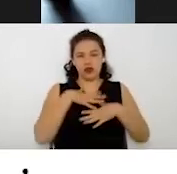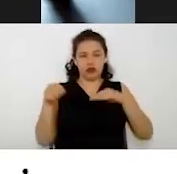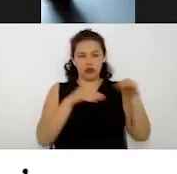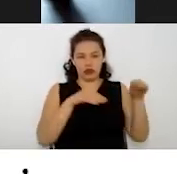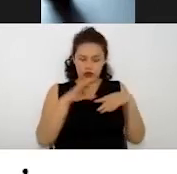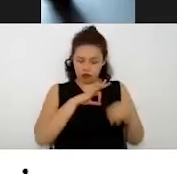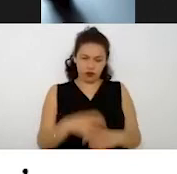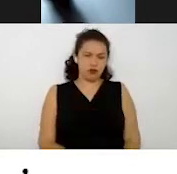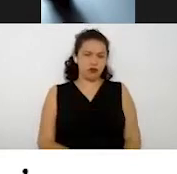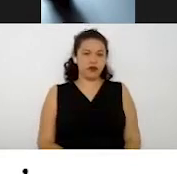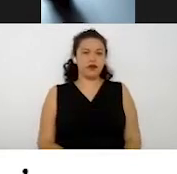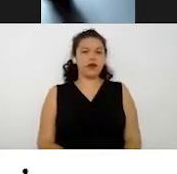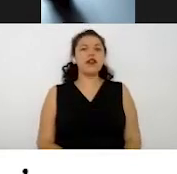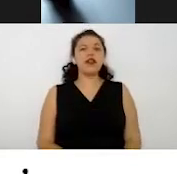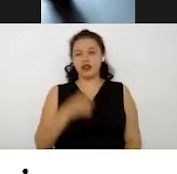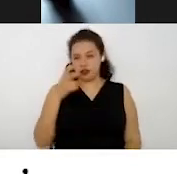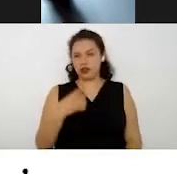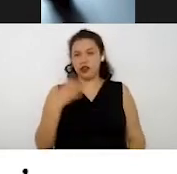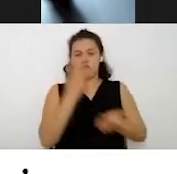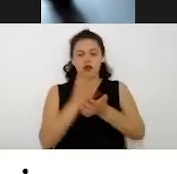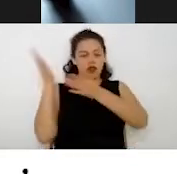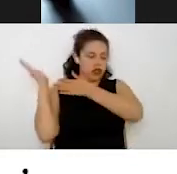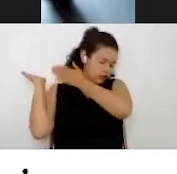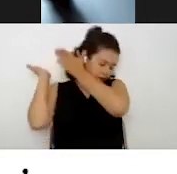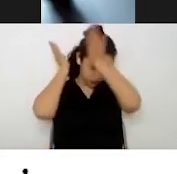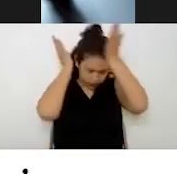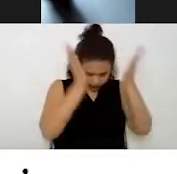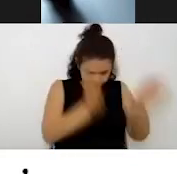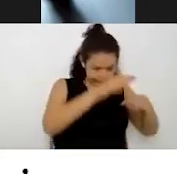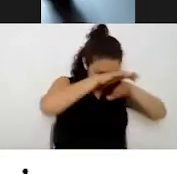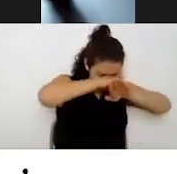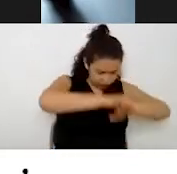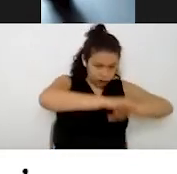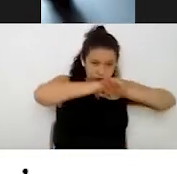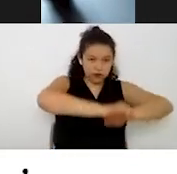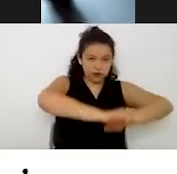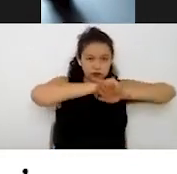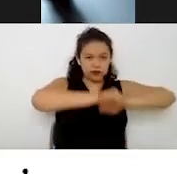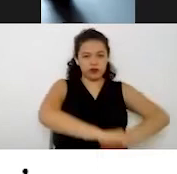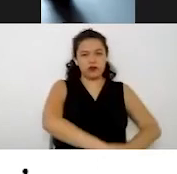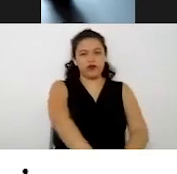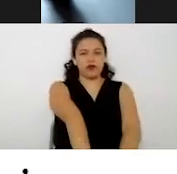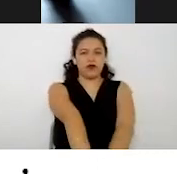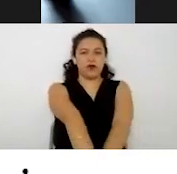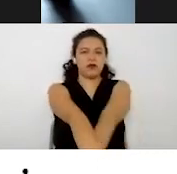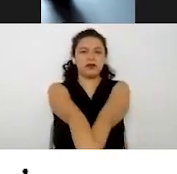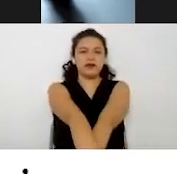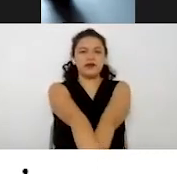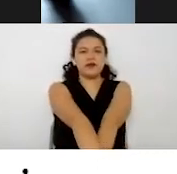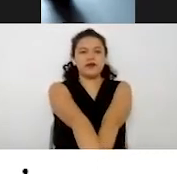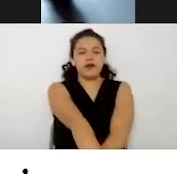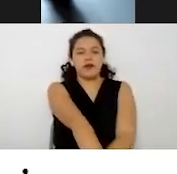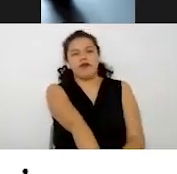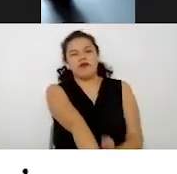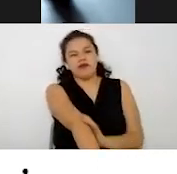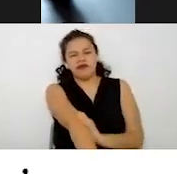Exactamente. Nos vamos a enfocar simplemente, les repito, en realizar compresiones. Ahora bien, si